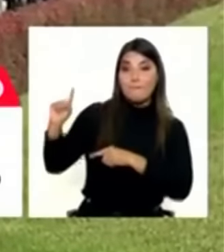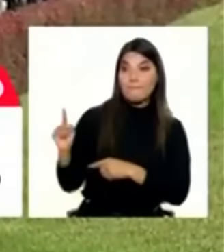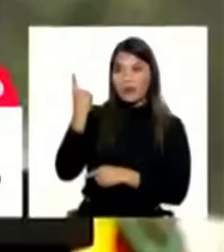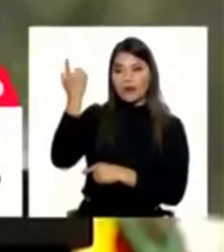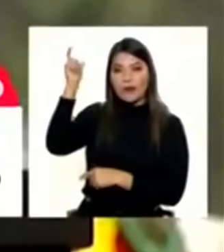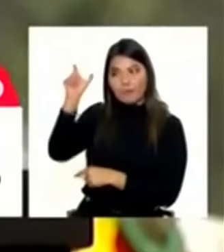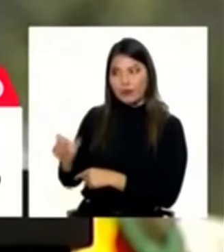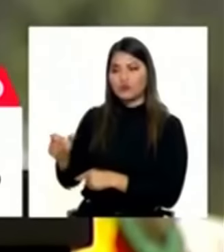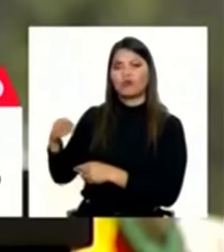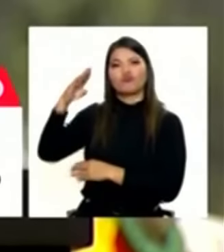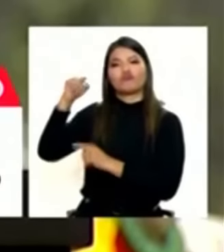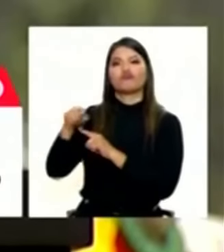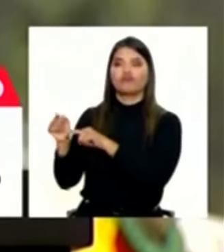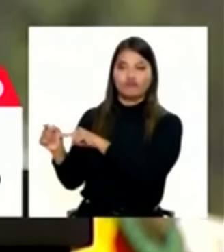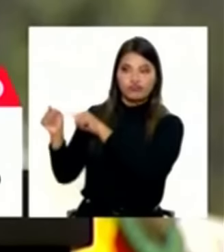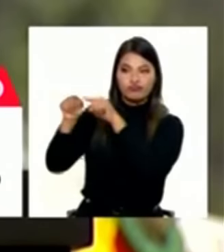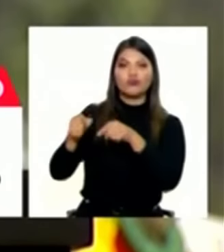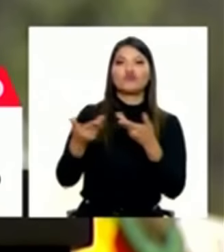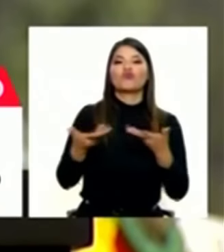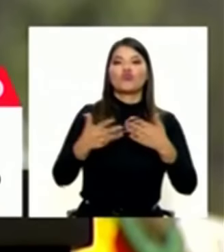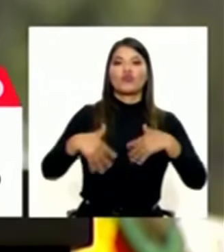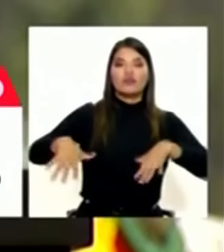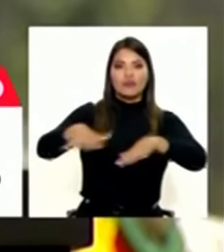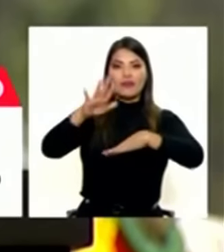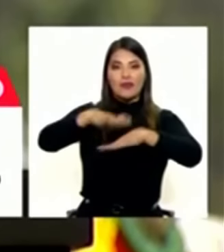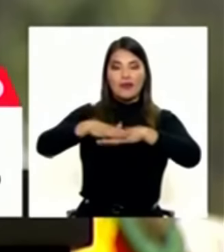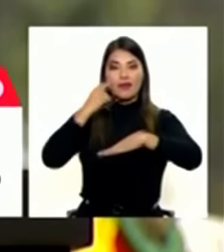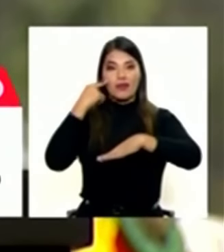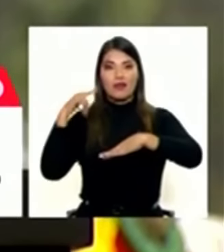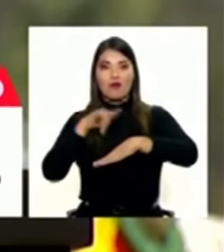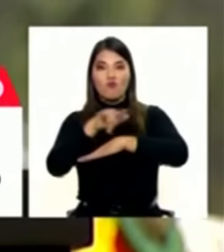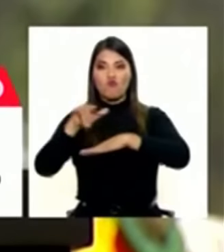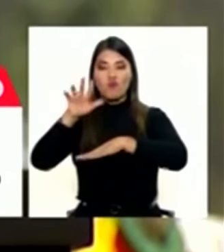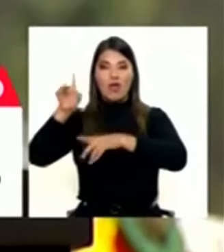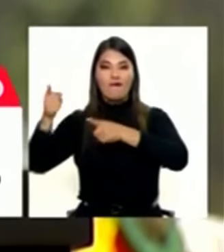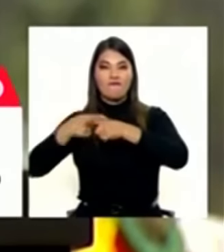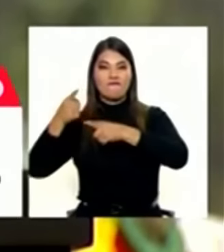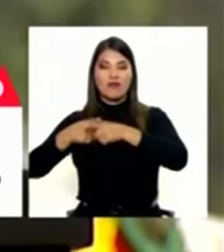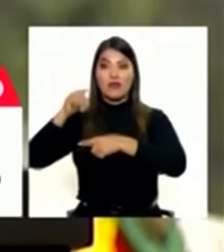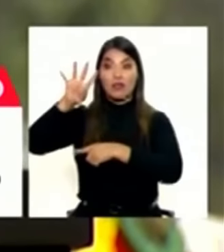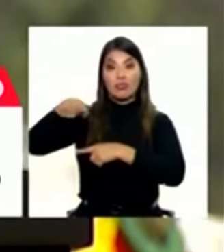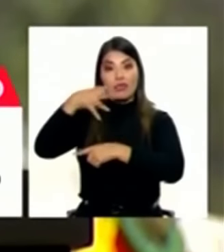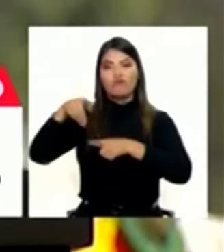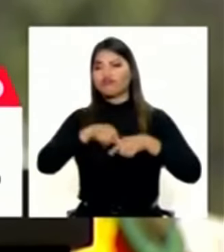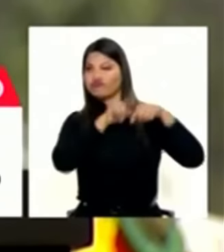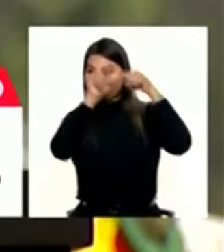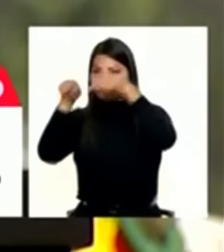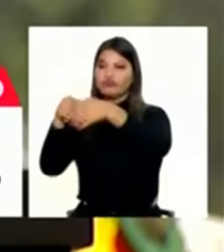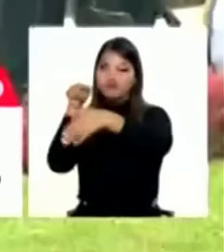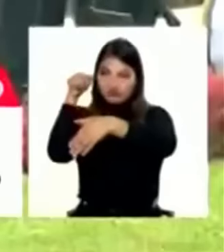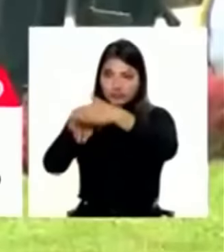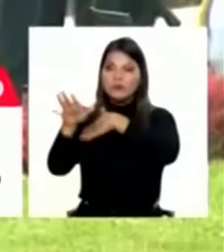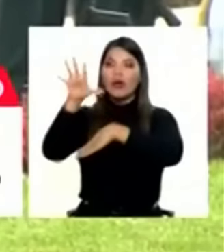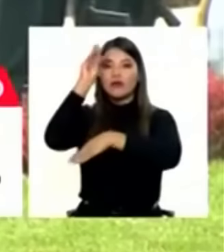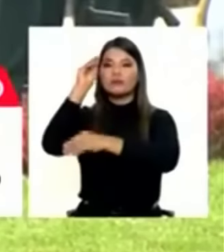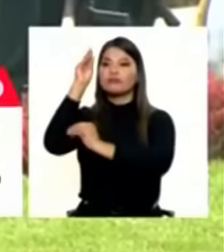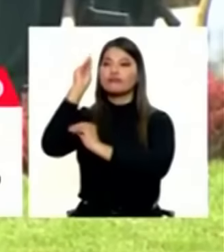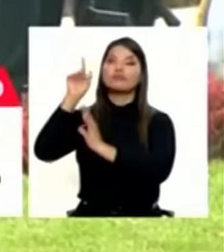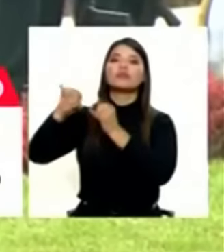Fuerza Aérea será adiestrado en la Real Academia de la Fuerza Aérea Británica a partir del mes de septiembre. Con